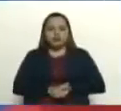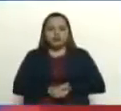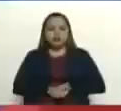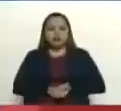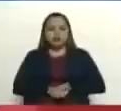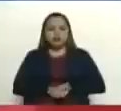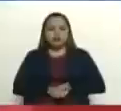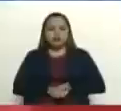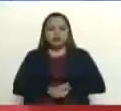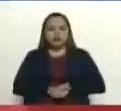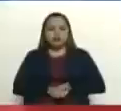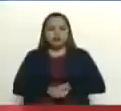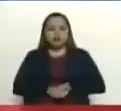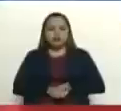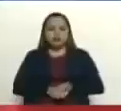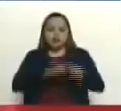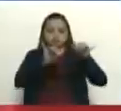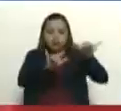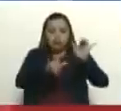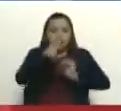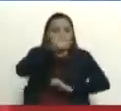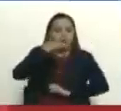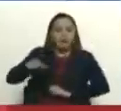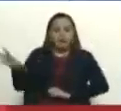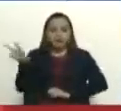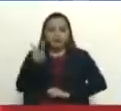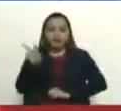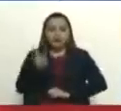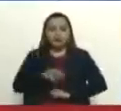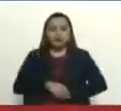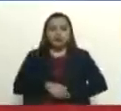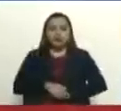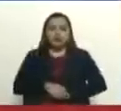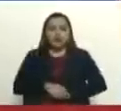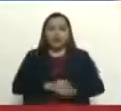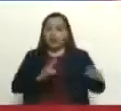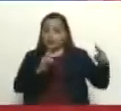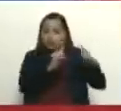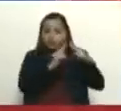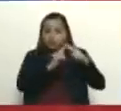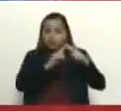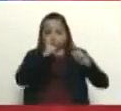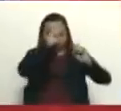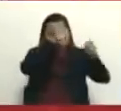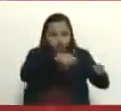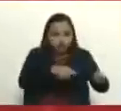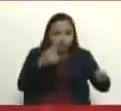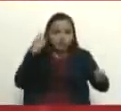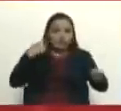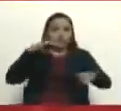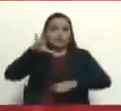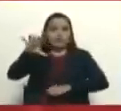En ella el pueblo venezolano reconoce a una gran patriota.